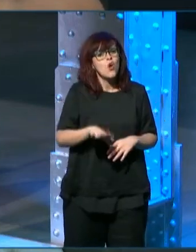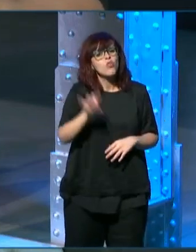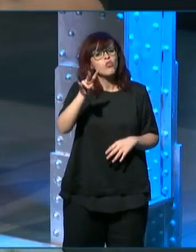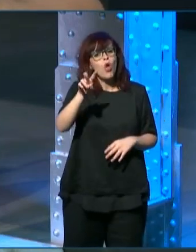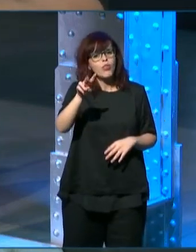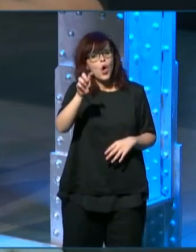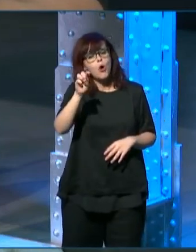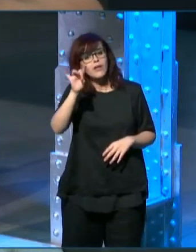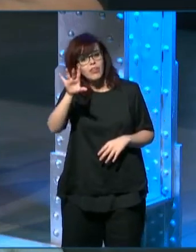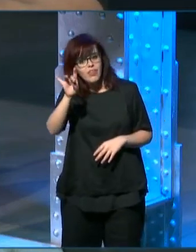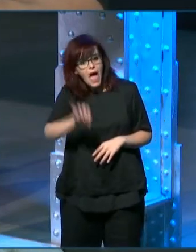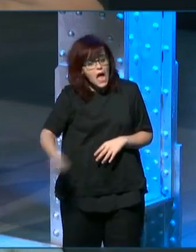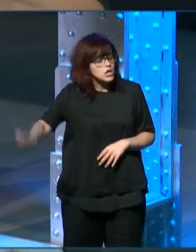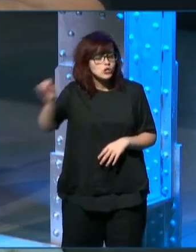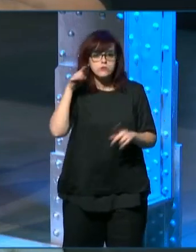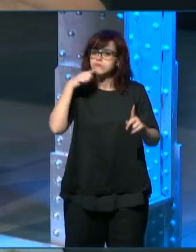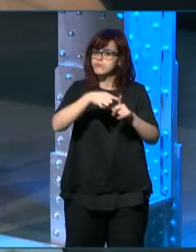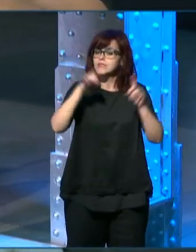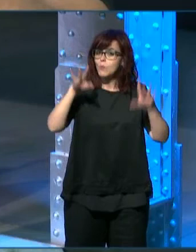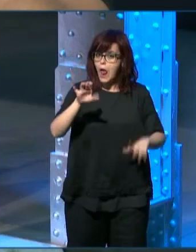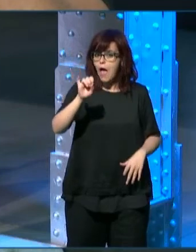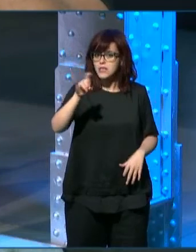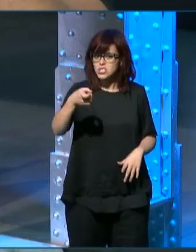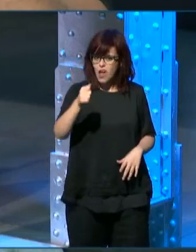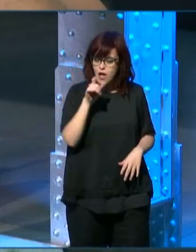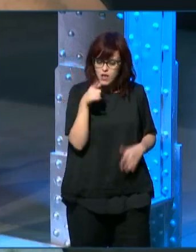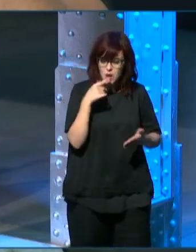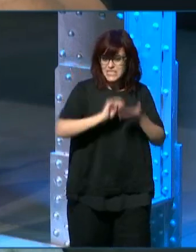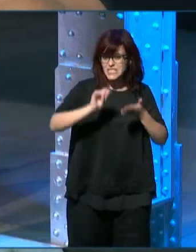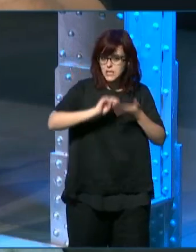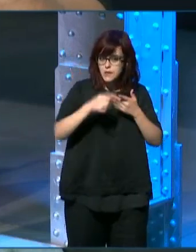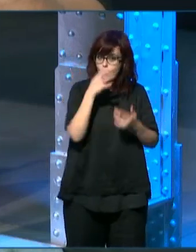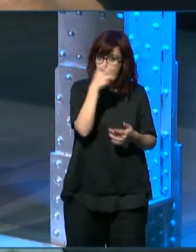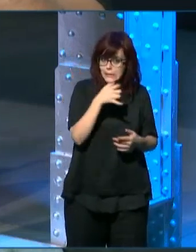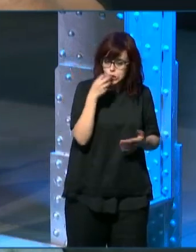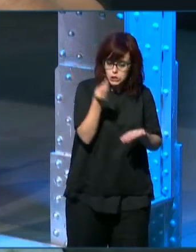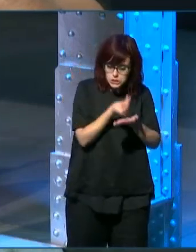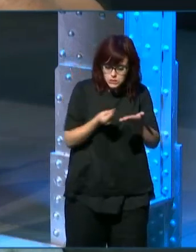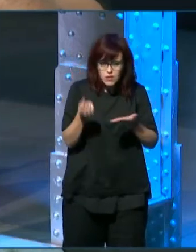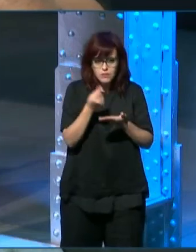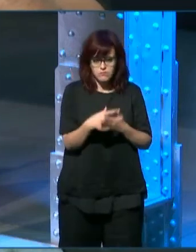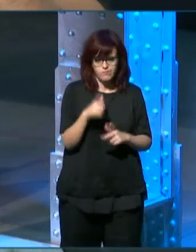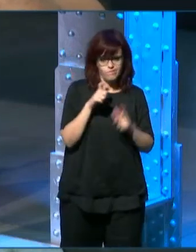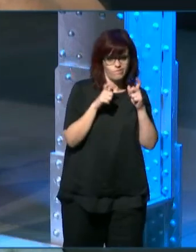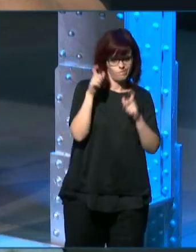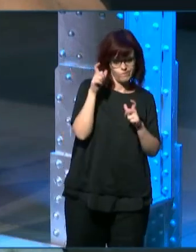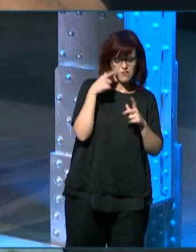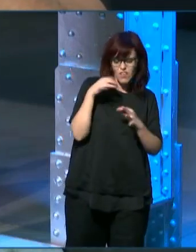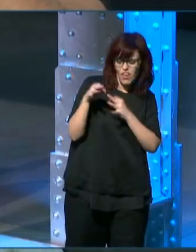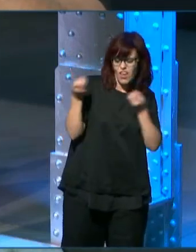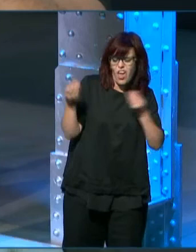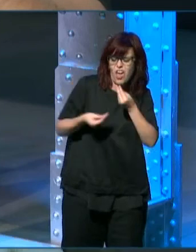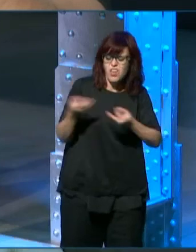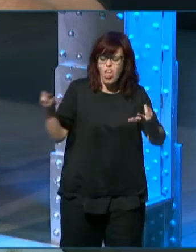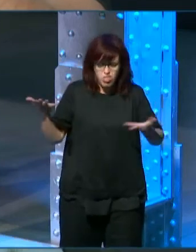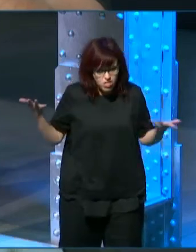15 años, tenía esa misma clarividencia de Aisha. Cuando me veía escribir cuentos, torcía el gesto. Mi madre, ¿qué haces,